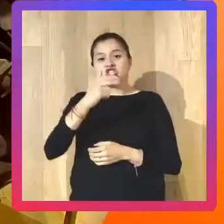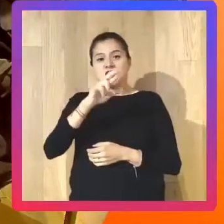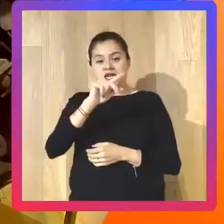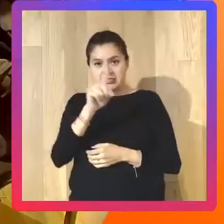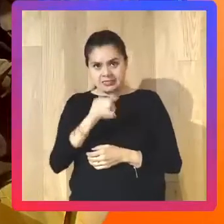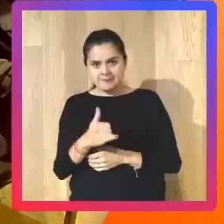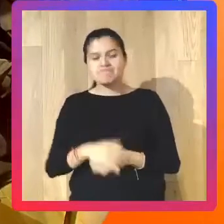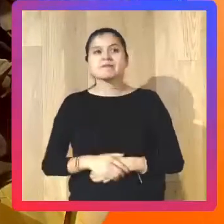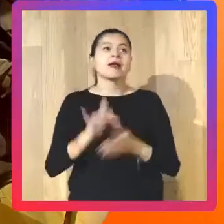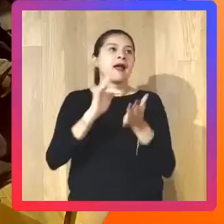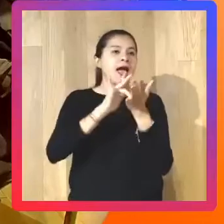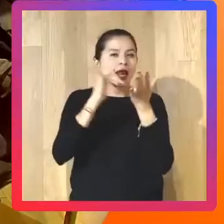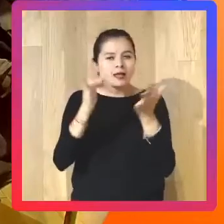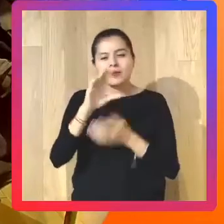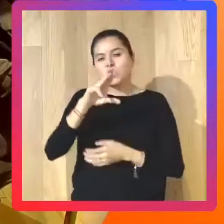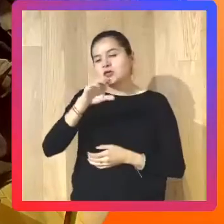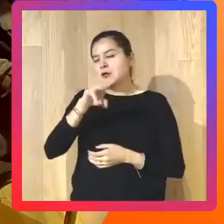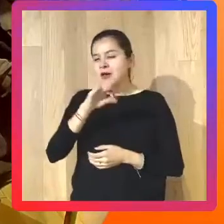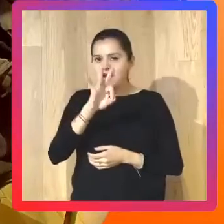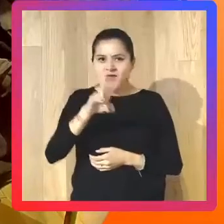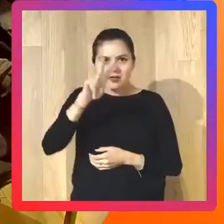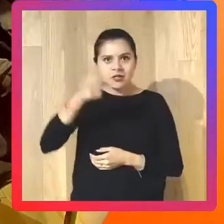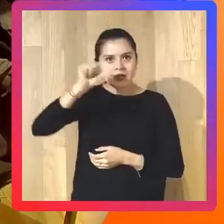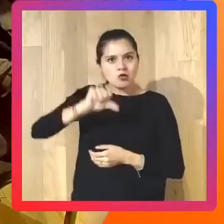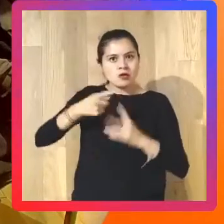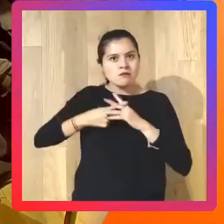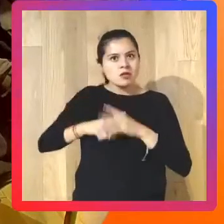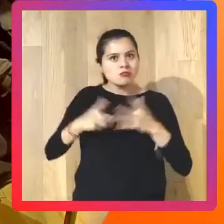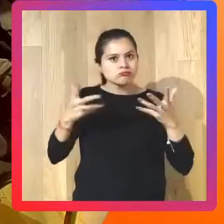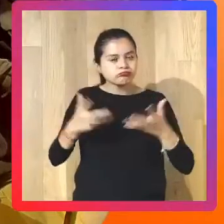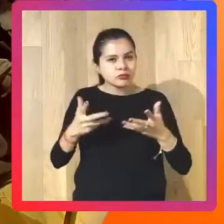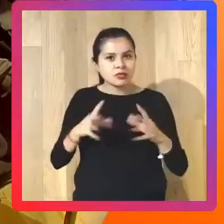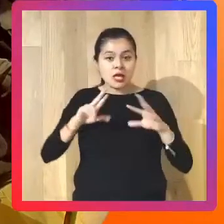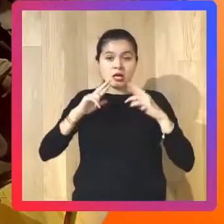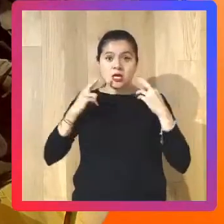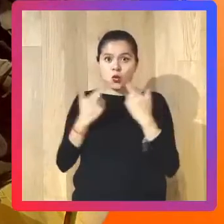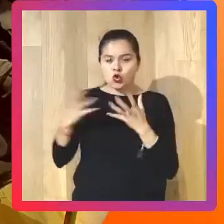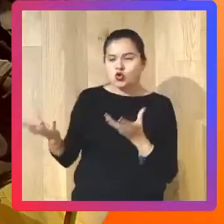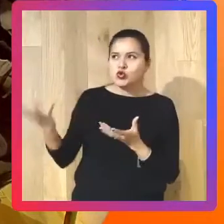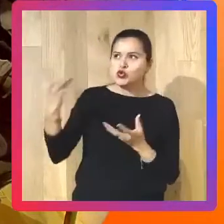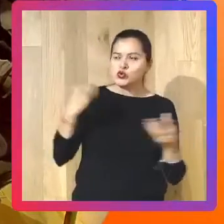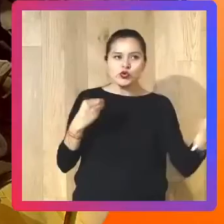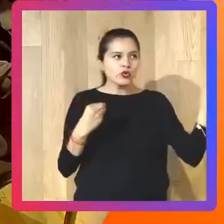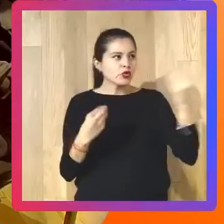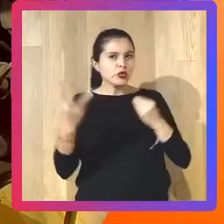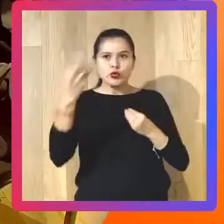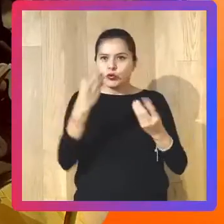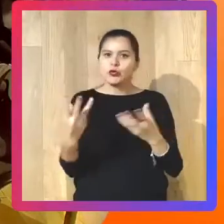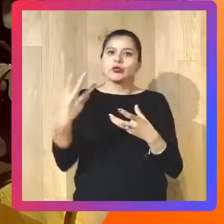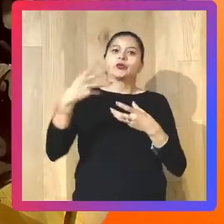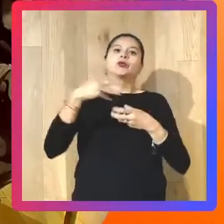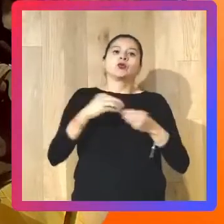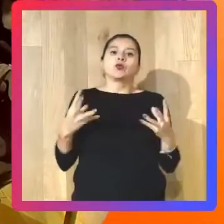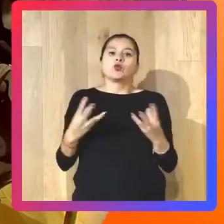Y agradecemos a CEMEFI esta iniciativa de reunirnos para